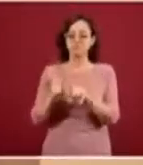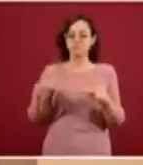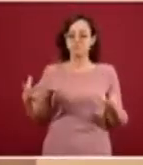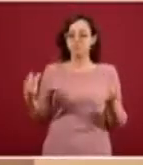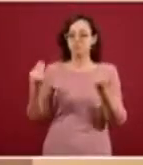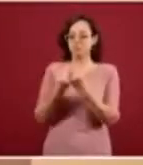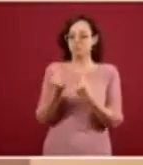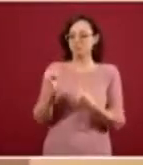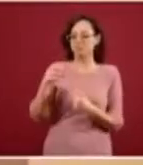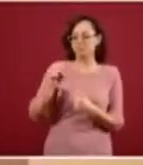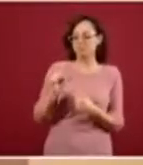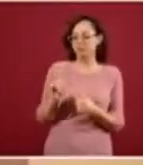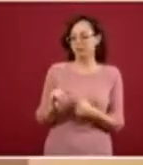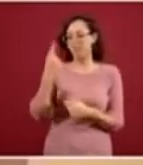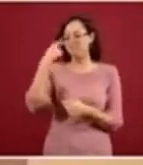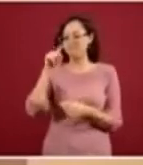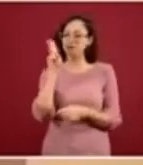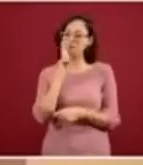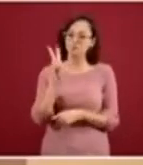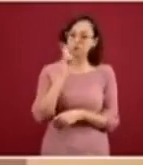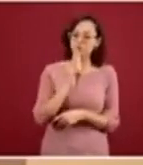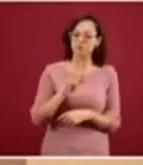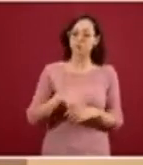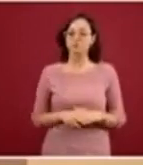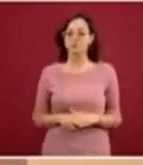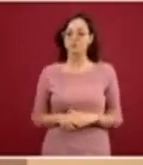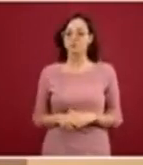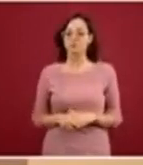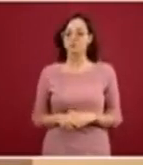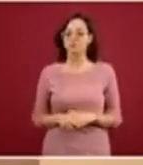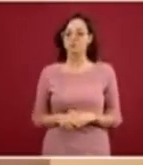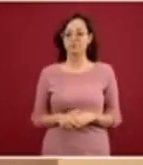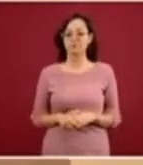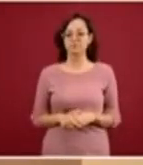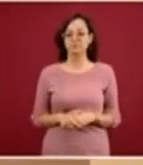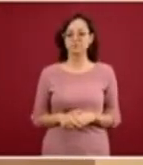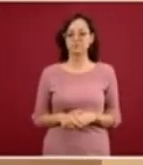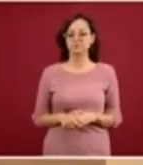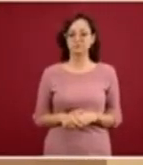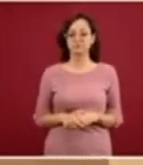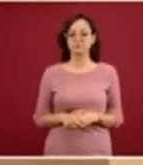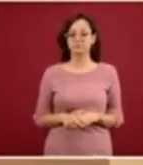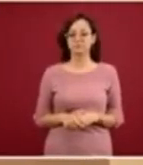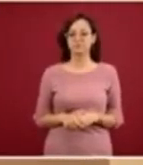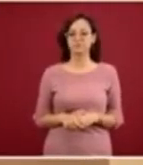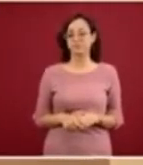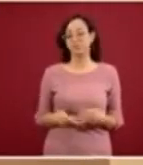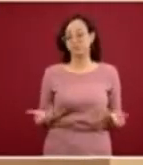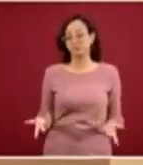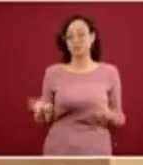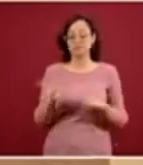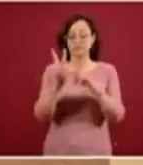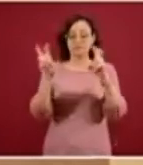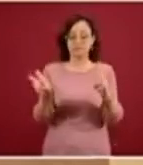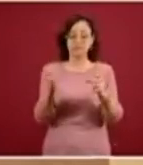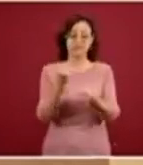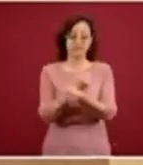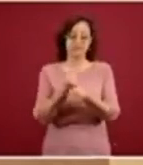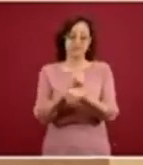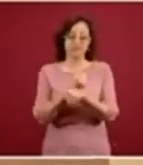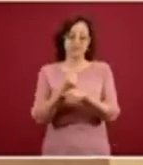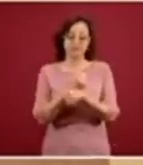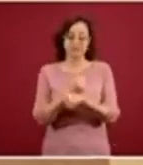con las INSAI para la generación de protocolos. Como se pueden dar cuenta, el tema de sangre se involucra en